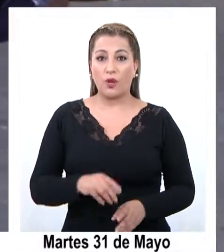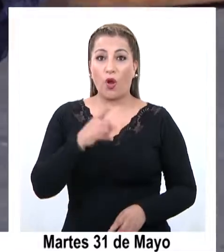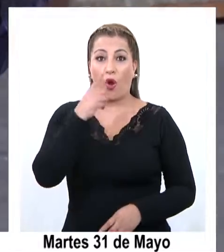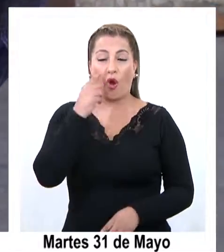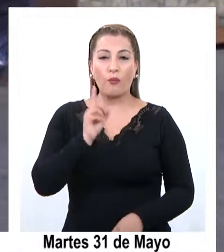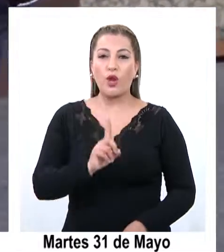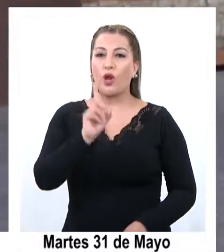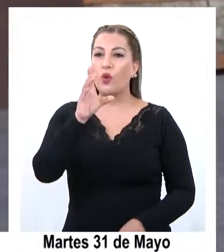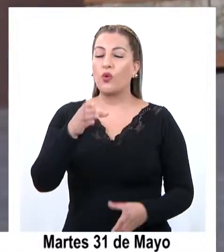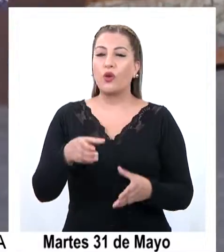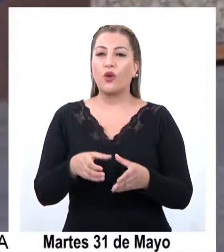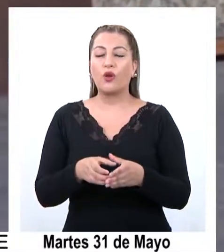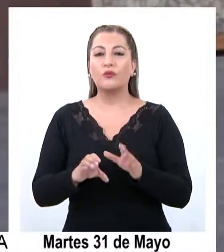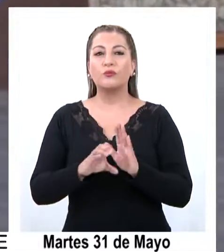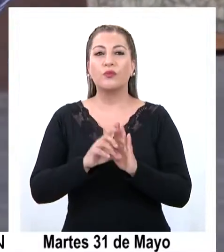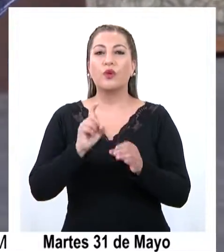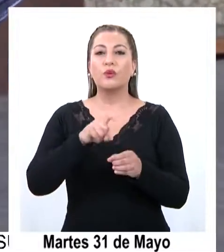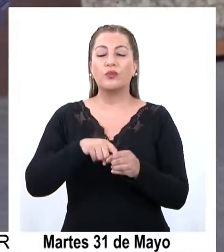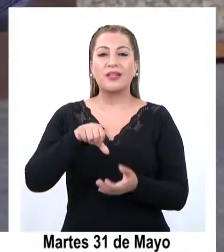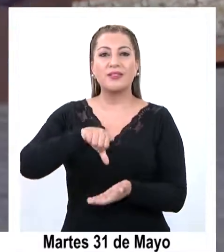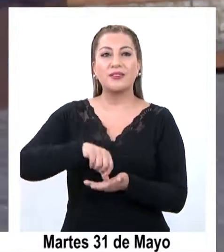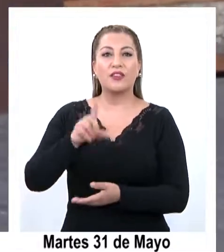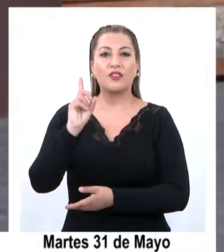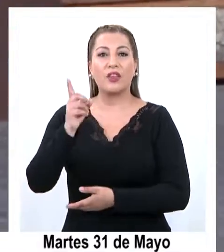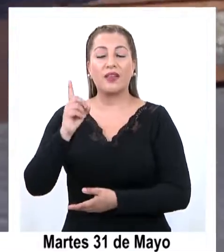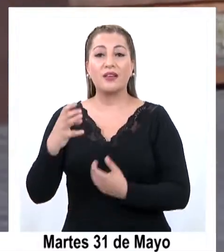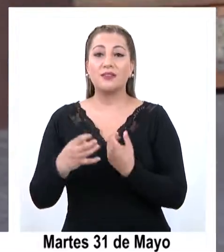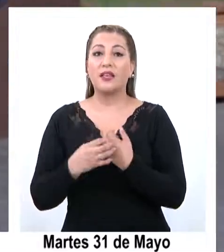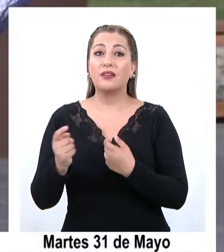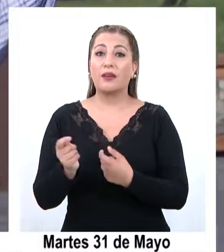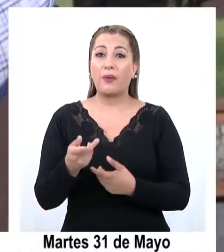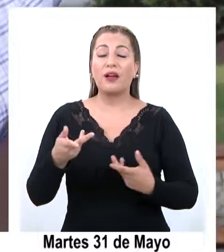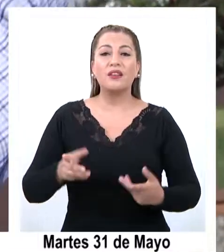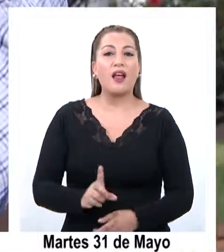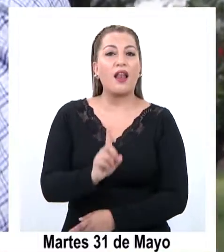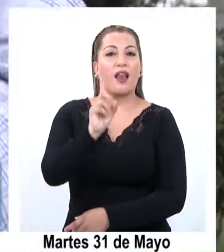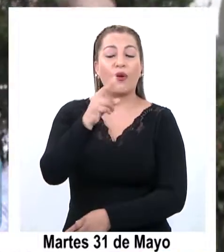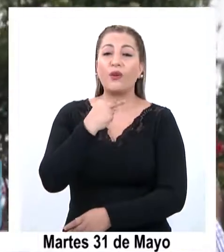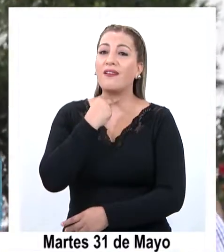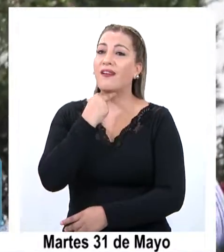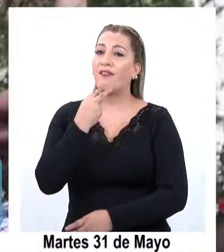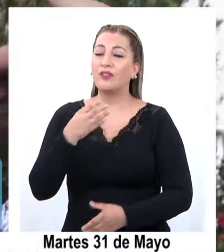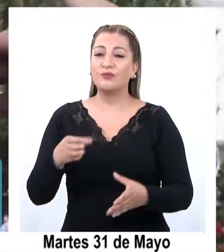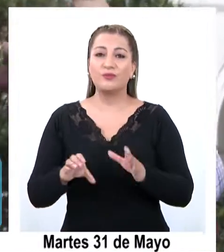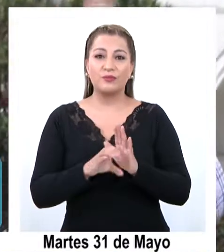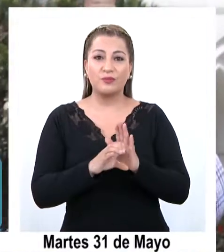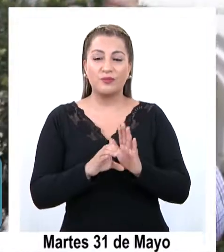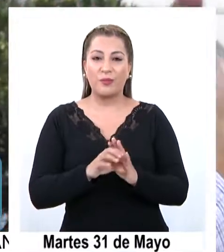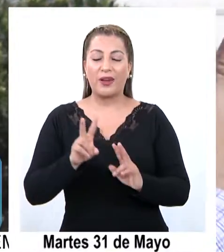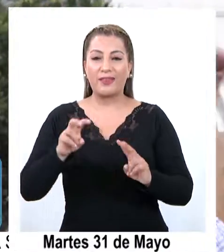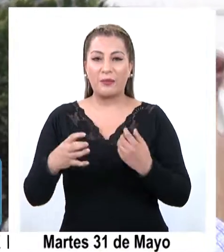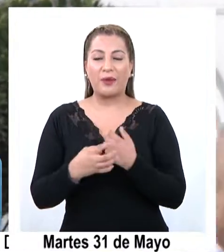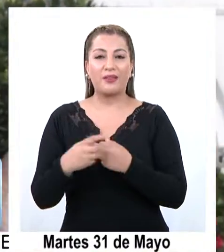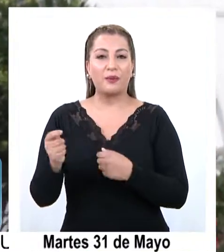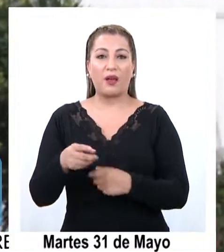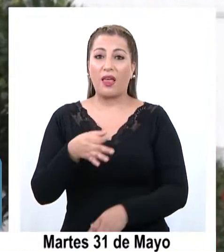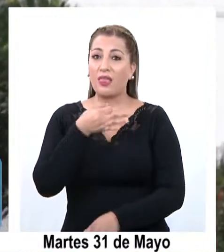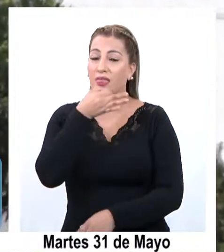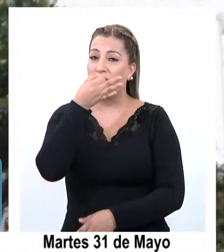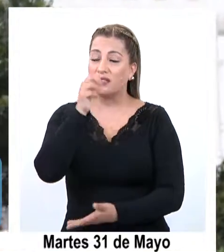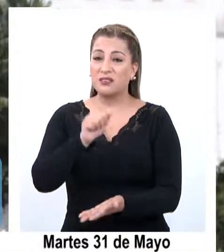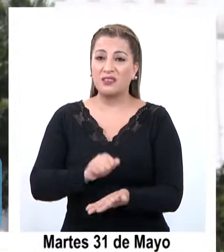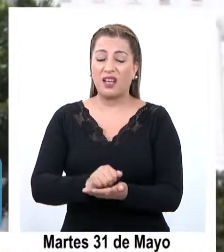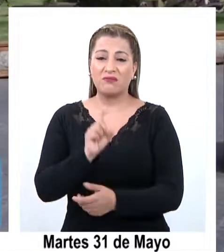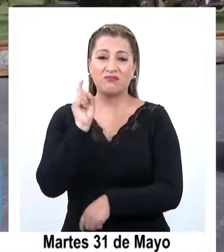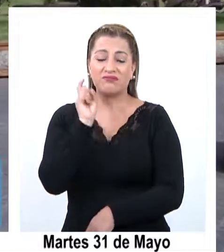Es el único constituyente de centro-derecha en la región, por ende la única voz de la convención a nivel local que ha